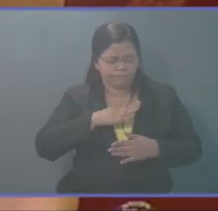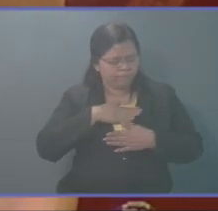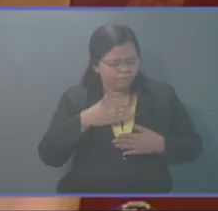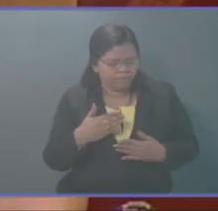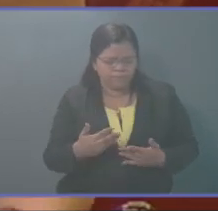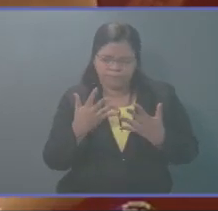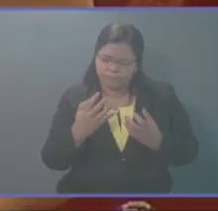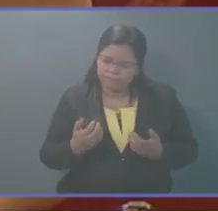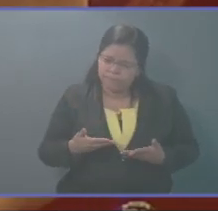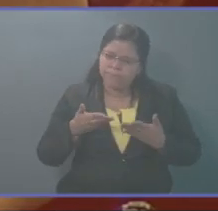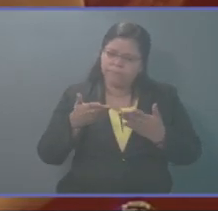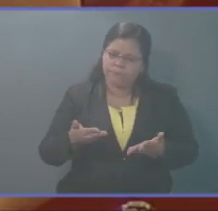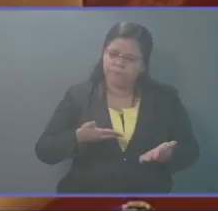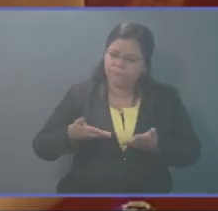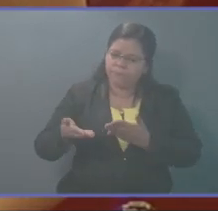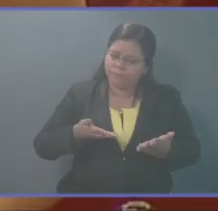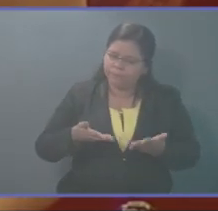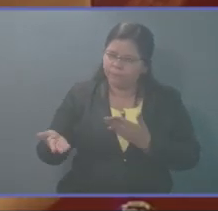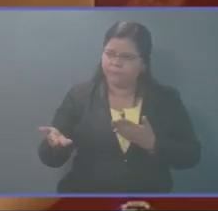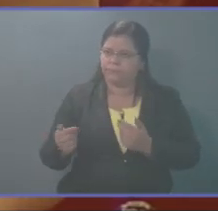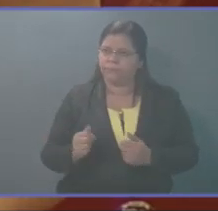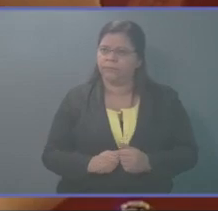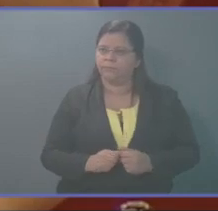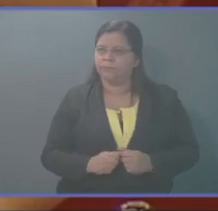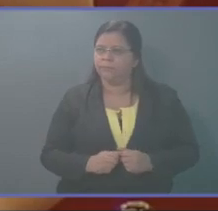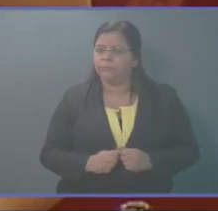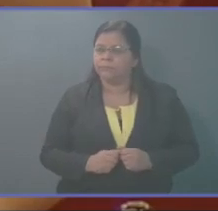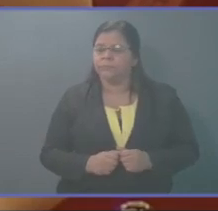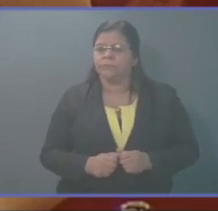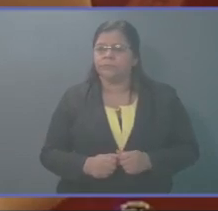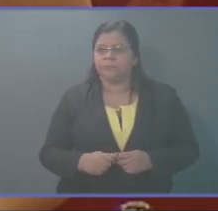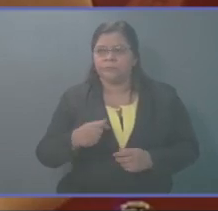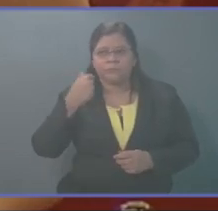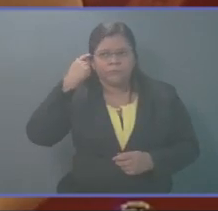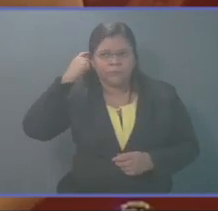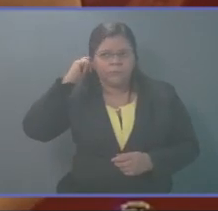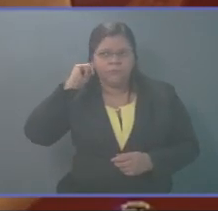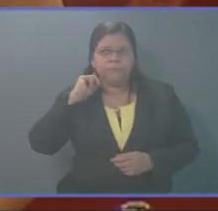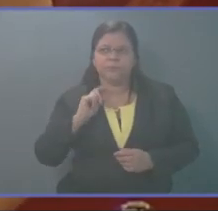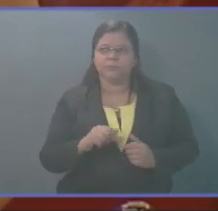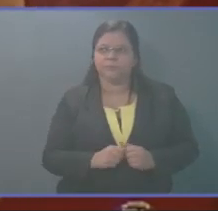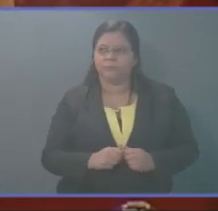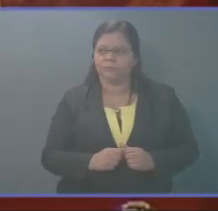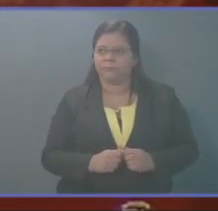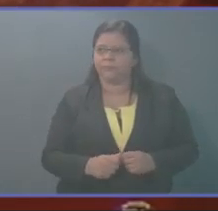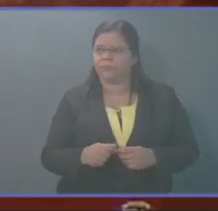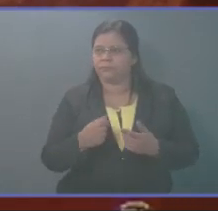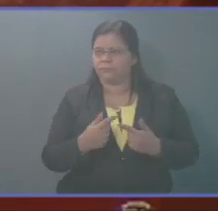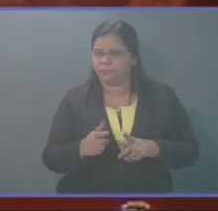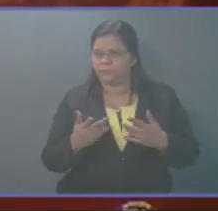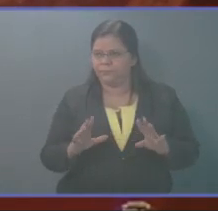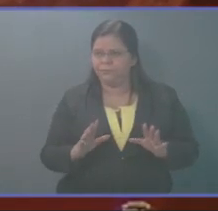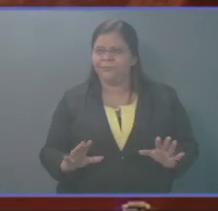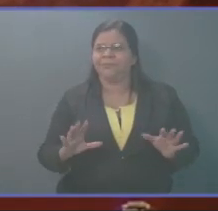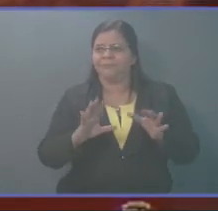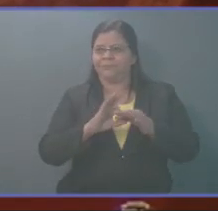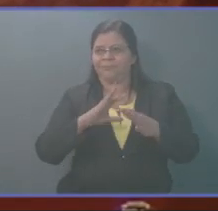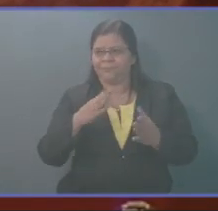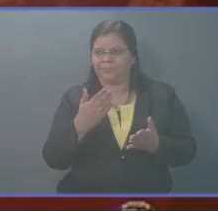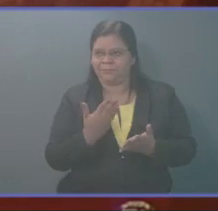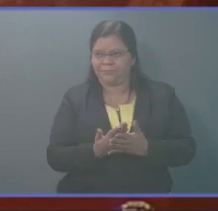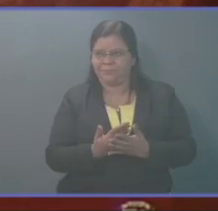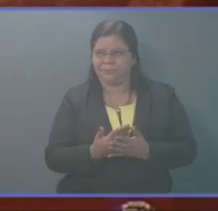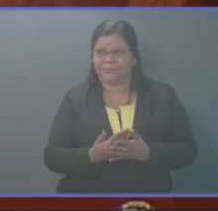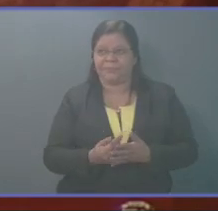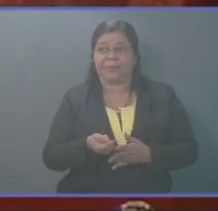de servir en El Salvador. Señor embajador del Reino de España, acreditado en la República de El